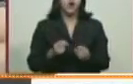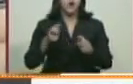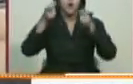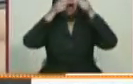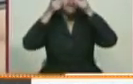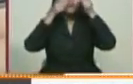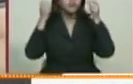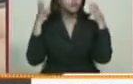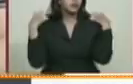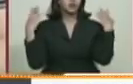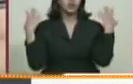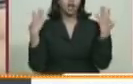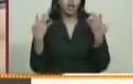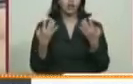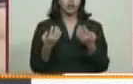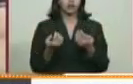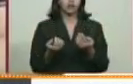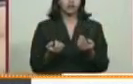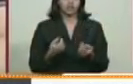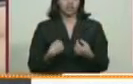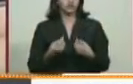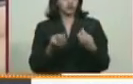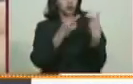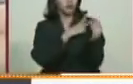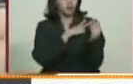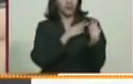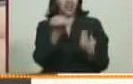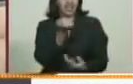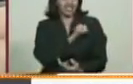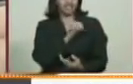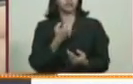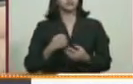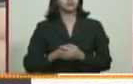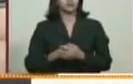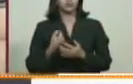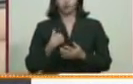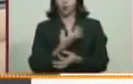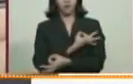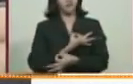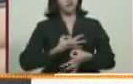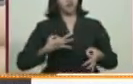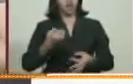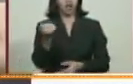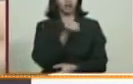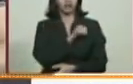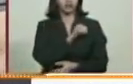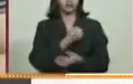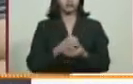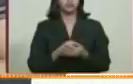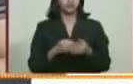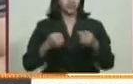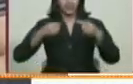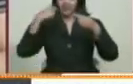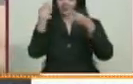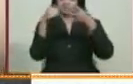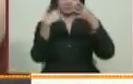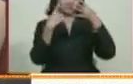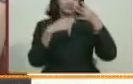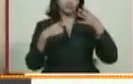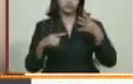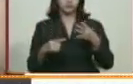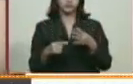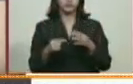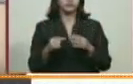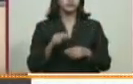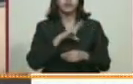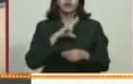se ha calificado ya de asesina. Ella sí hubiera sido la perfecta asesina. Y así sucesivamente, ¿no? Pero